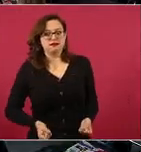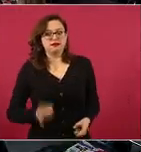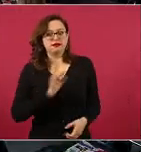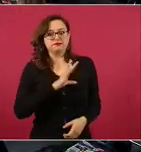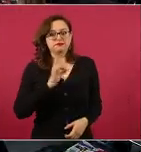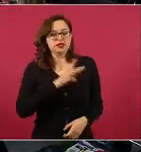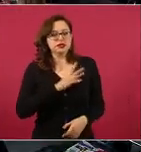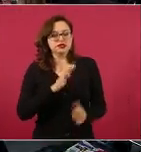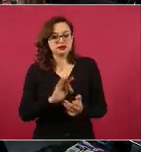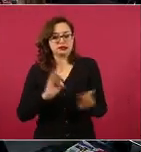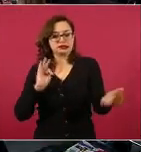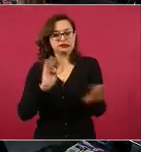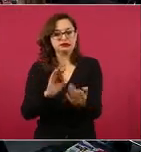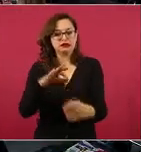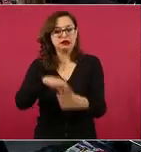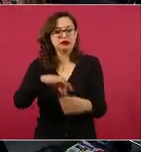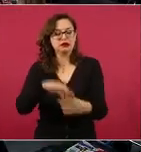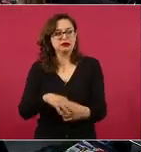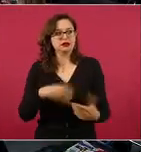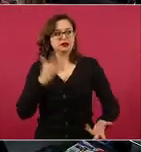que compran